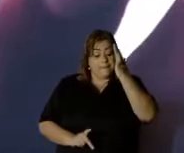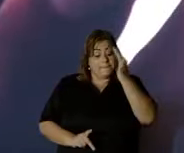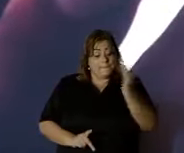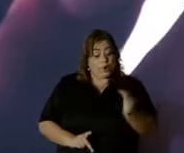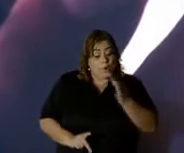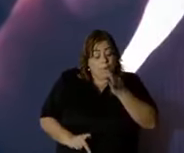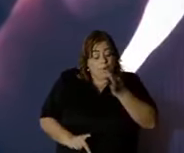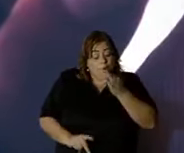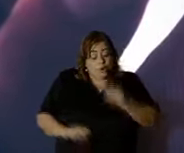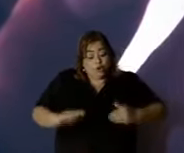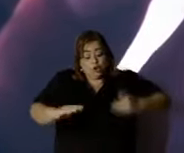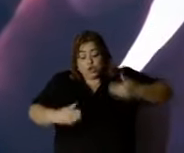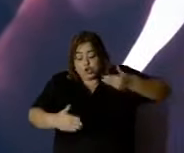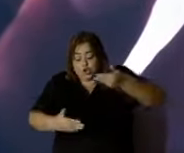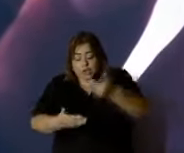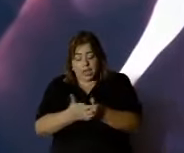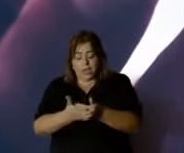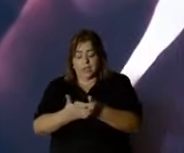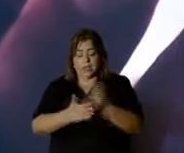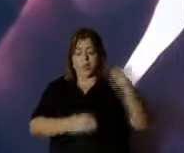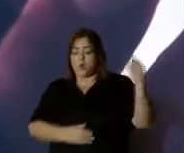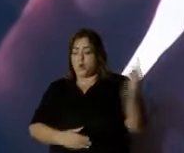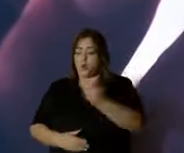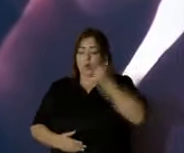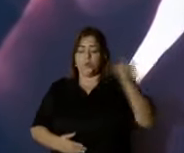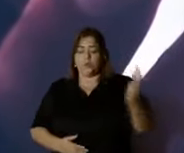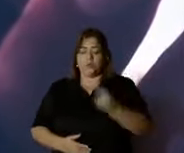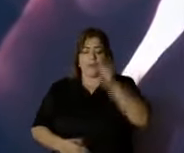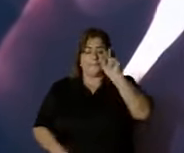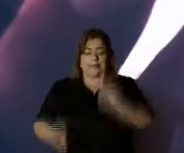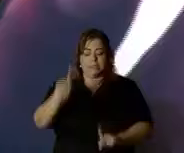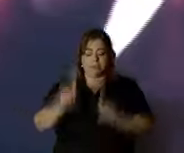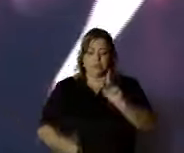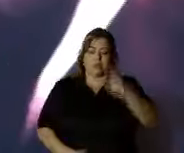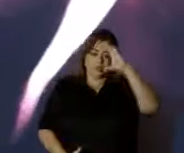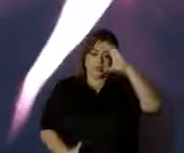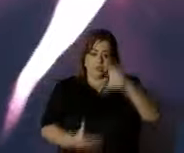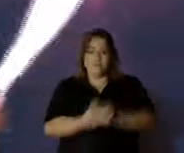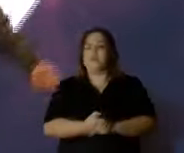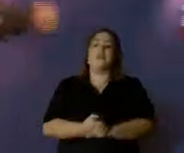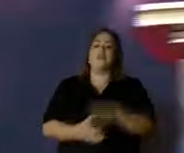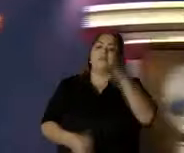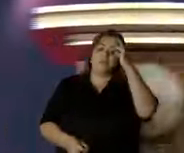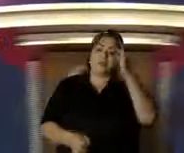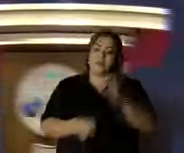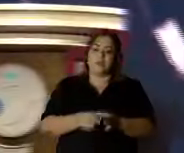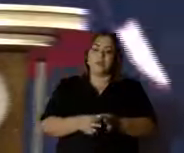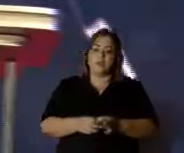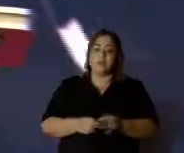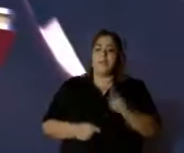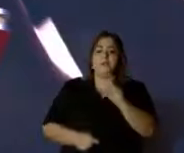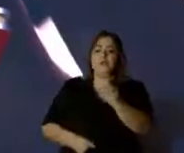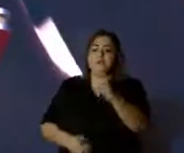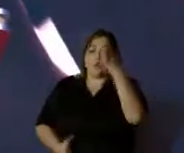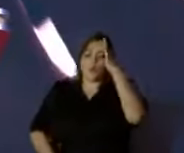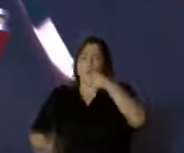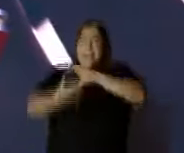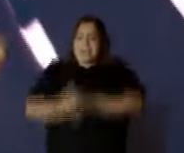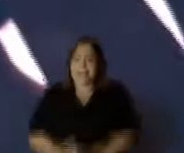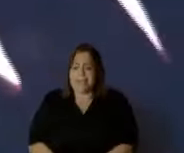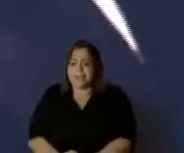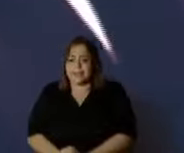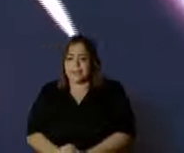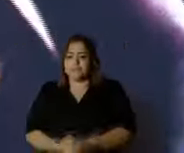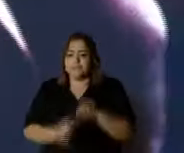que cree. Esto es solo para el que cree. Esto es solo. Si usted no cree, quédese tranquilo. Pero si usted cree,